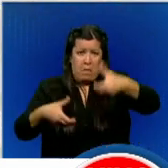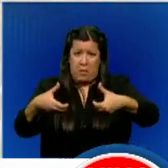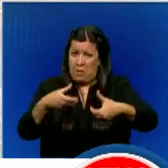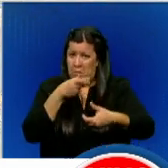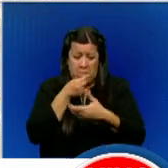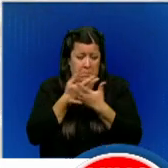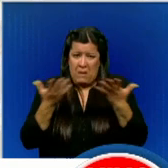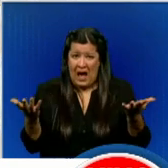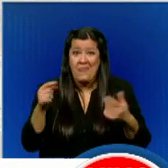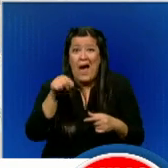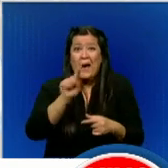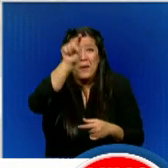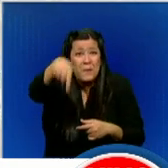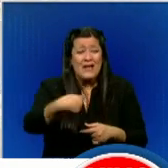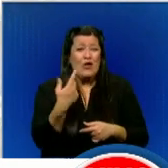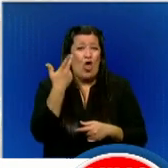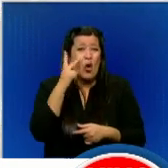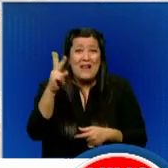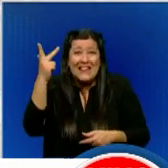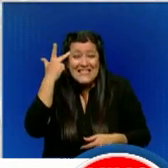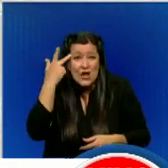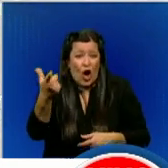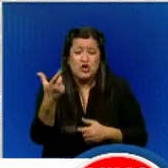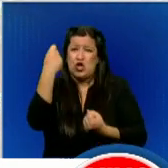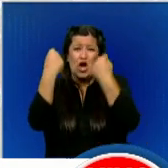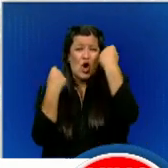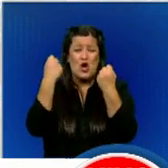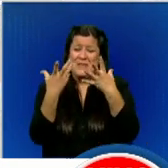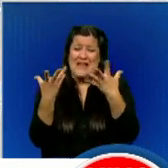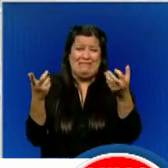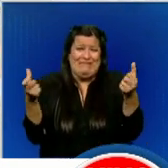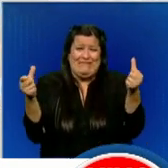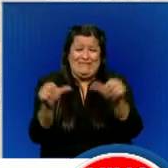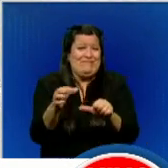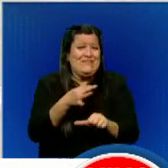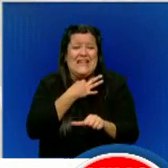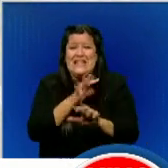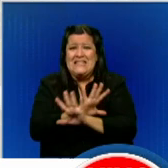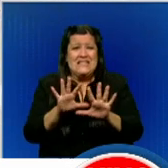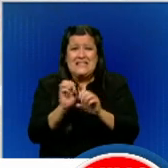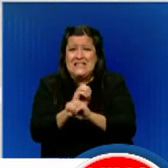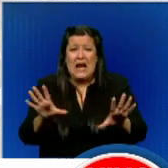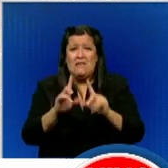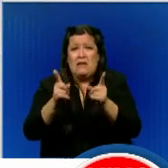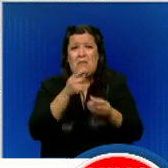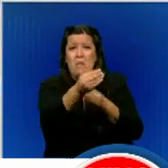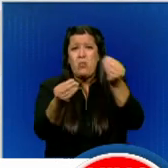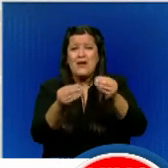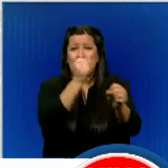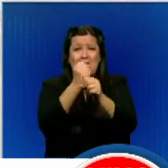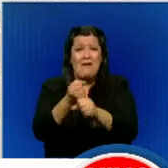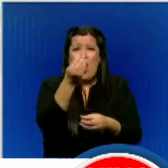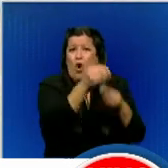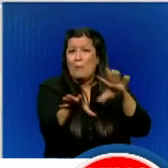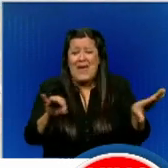comenzó una crisis macroeconómica que genera destrucción sistemática de puestos de trabajo y de